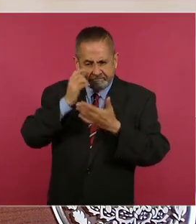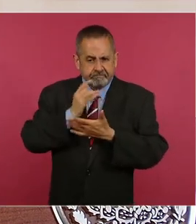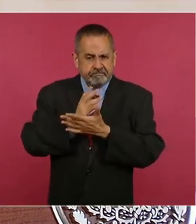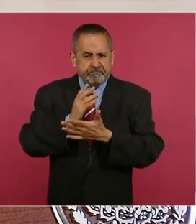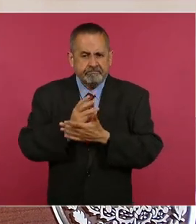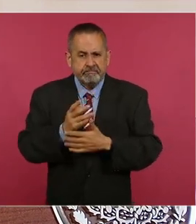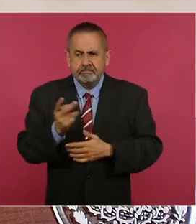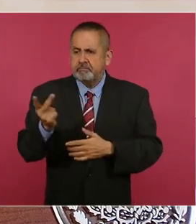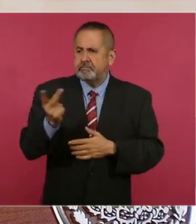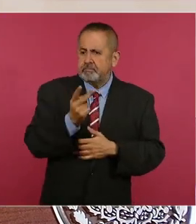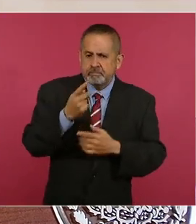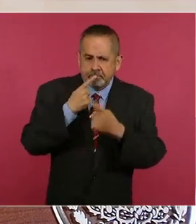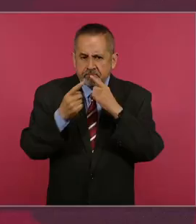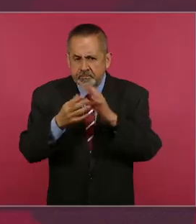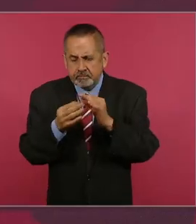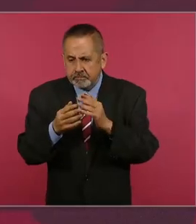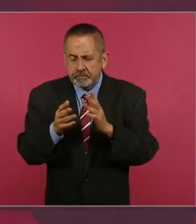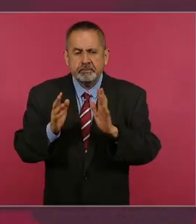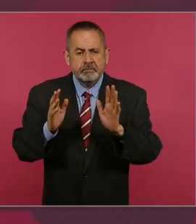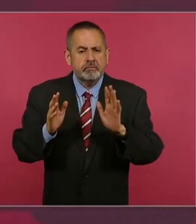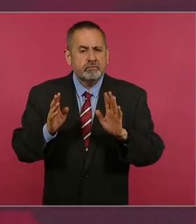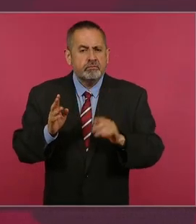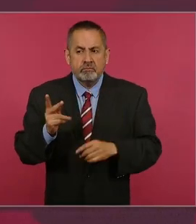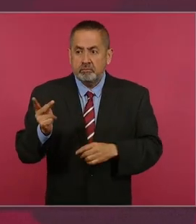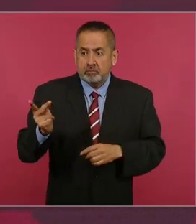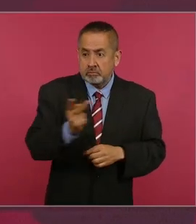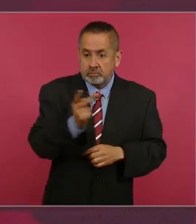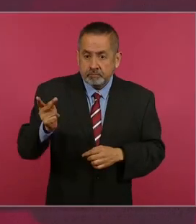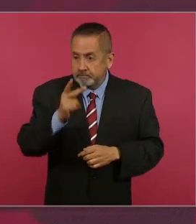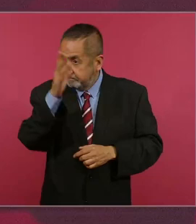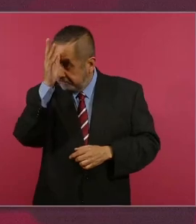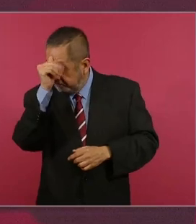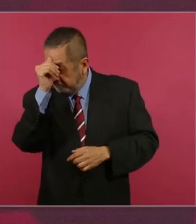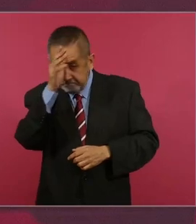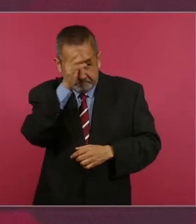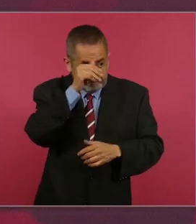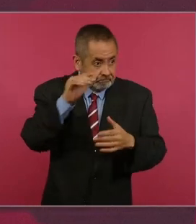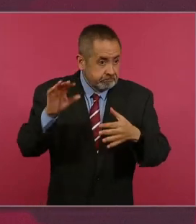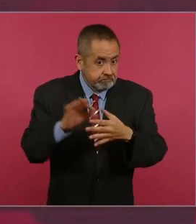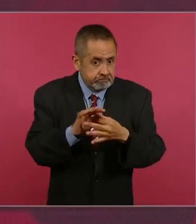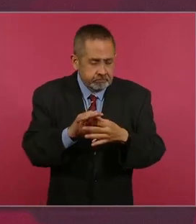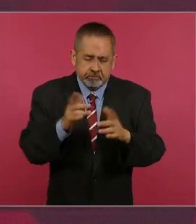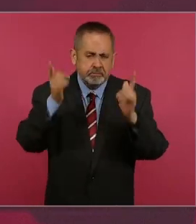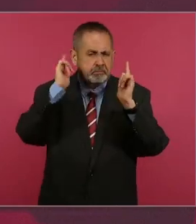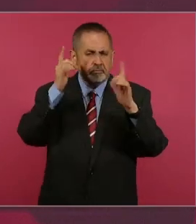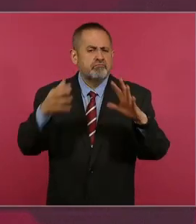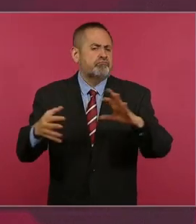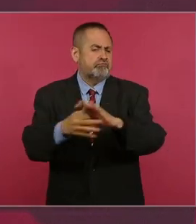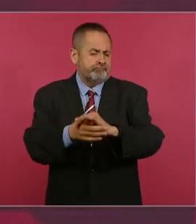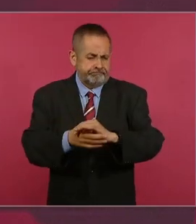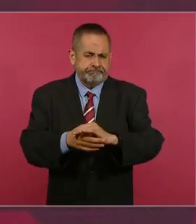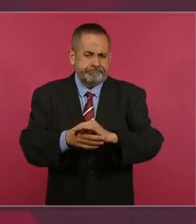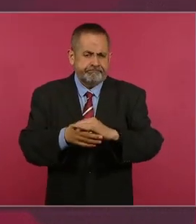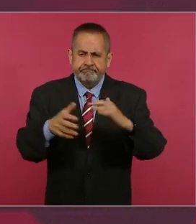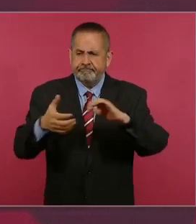qué trataron y a qué acuerdos llegaron. Deseamos que sean acuerdos